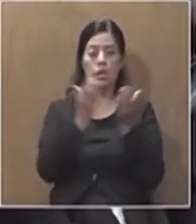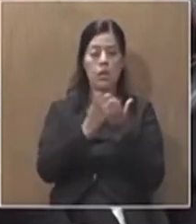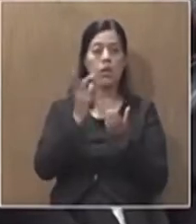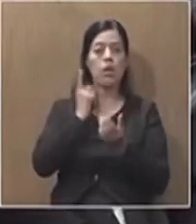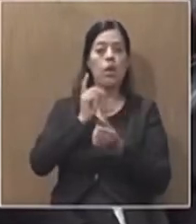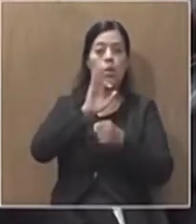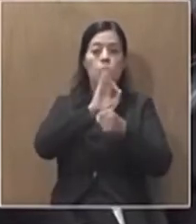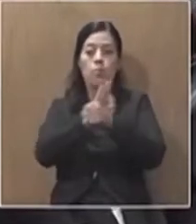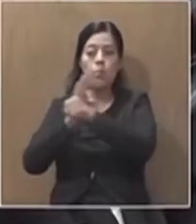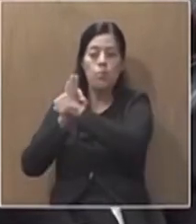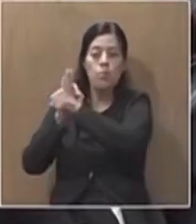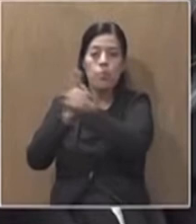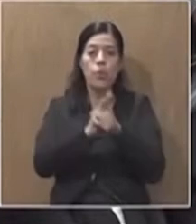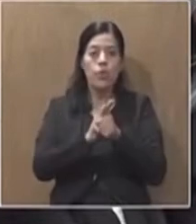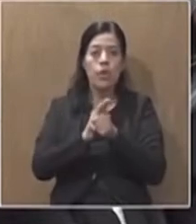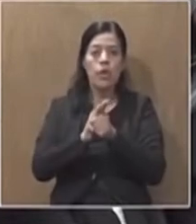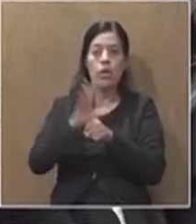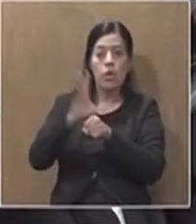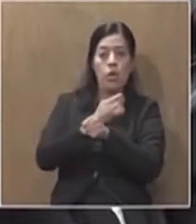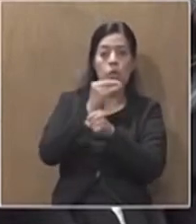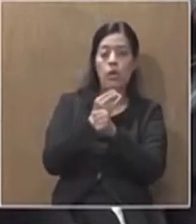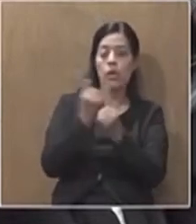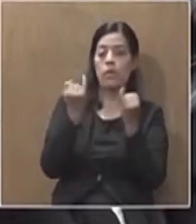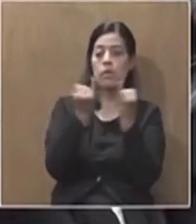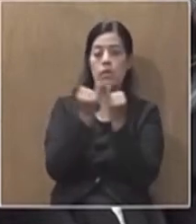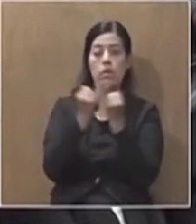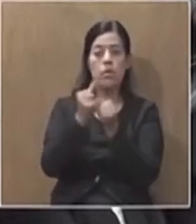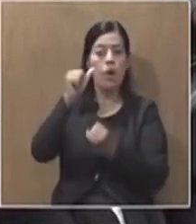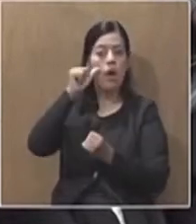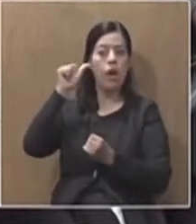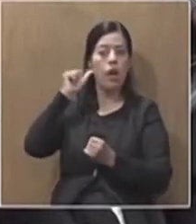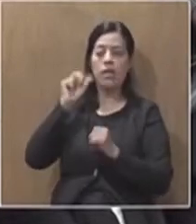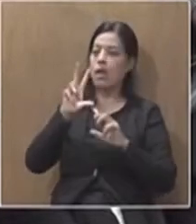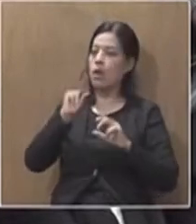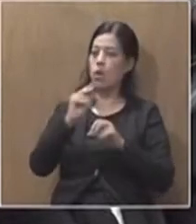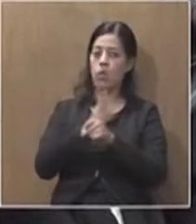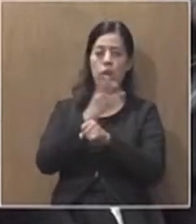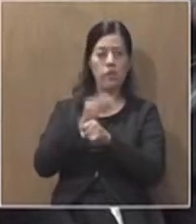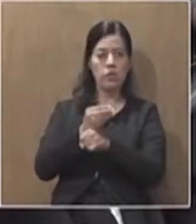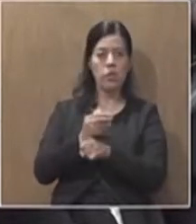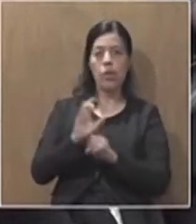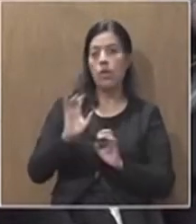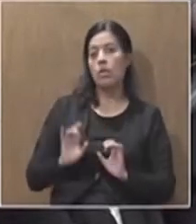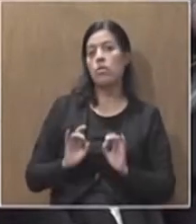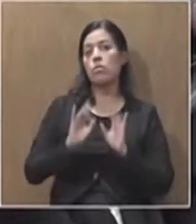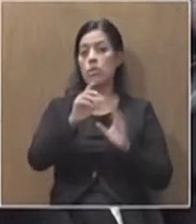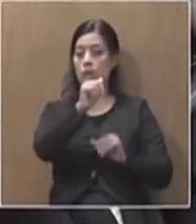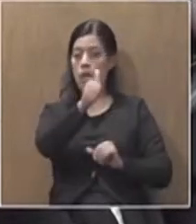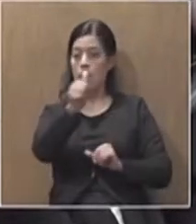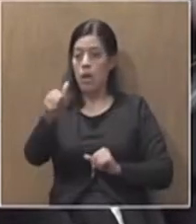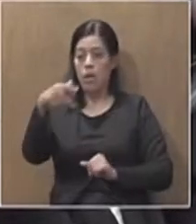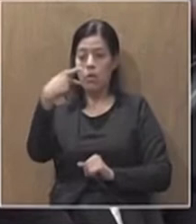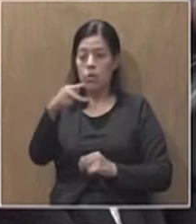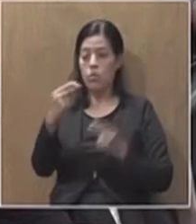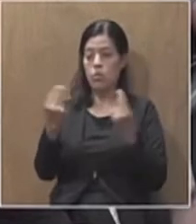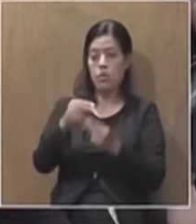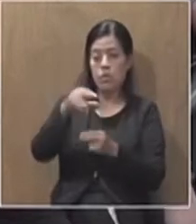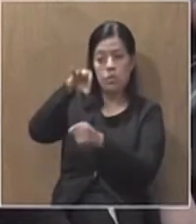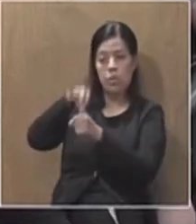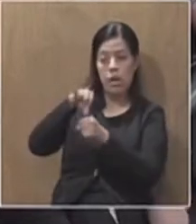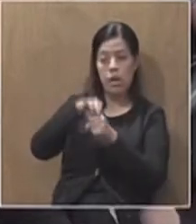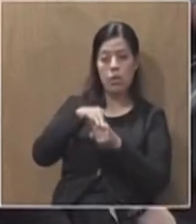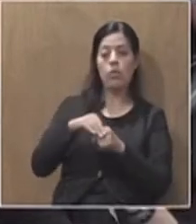que los no haya esto que sucedió ayer no tenemos nosotros por qué independientemente de las motivaciones de cada uno para votar